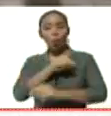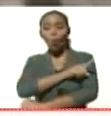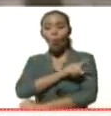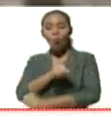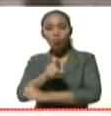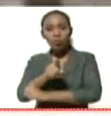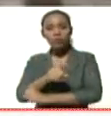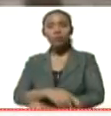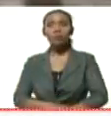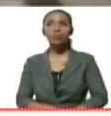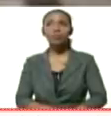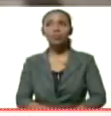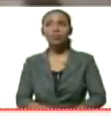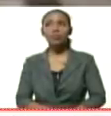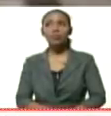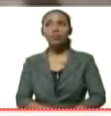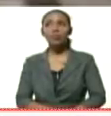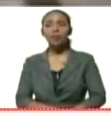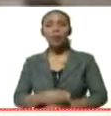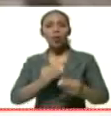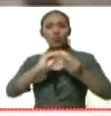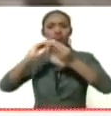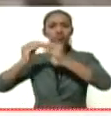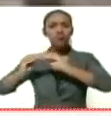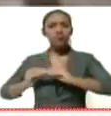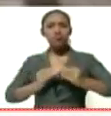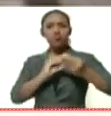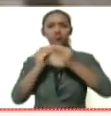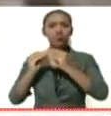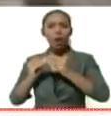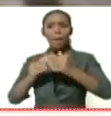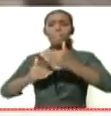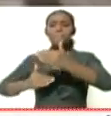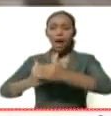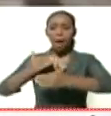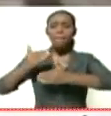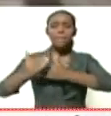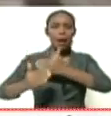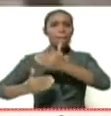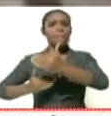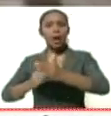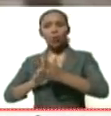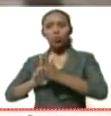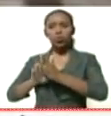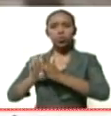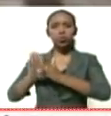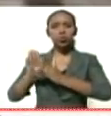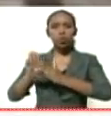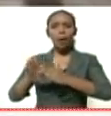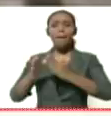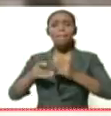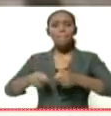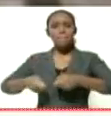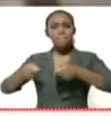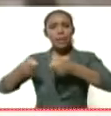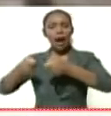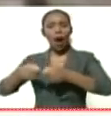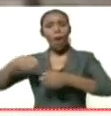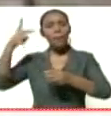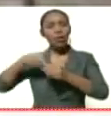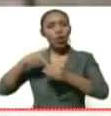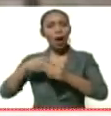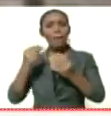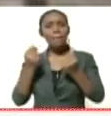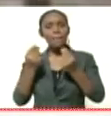cumplibles, para la recuperación paulatina, progresiva, pero sostenido del mercado petrolero y del precio